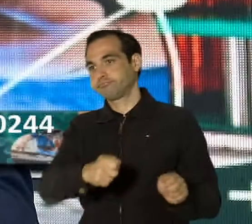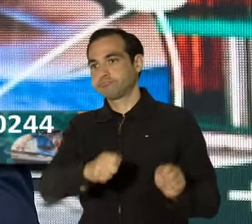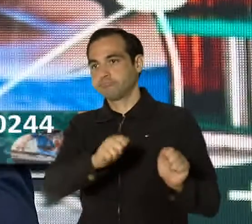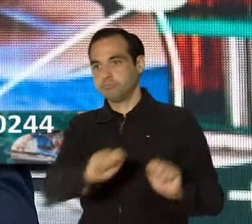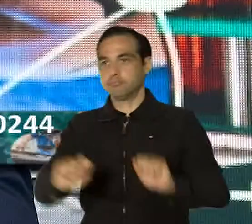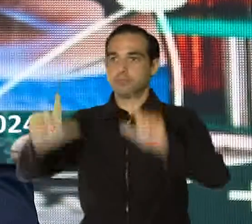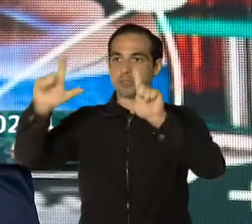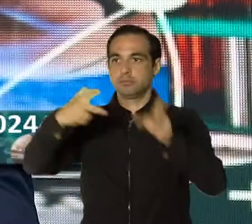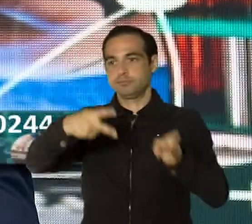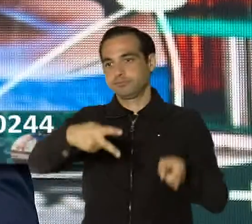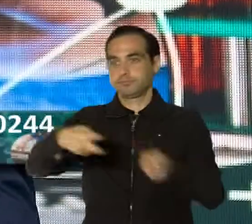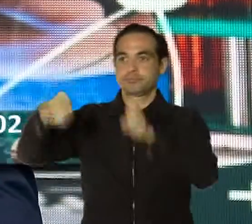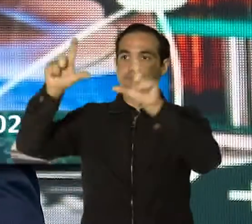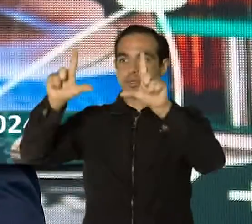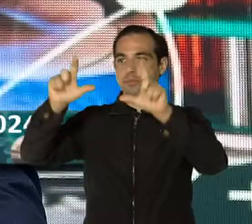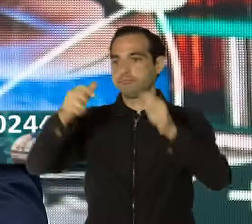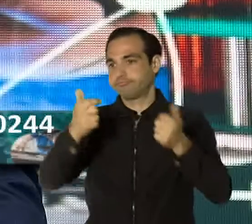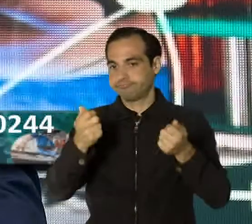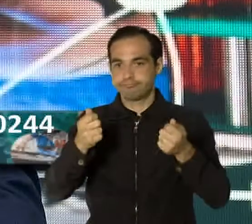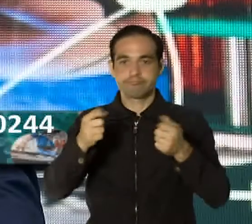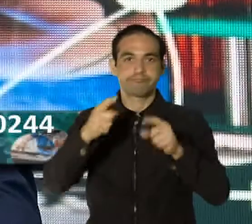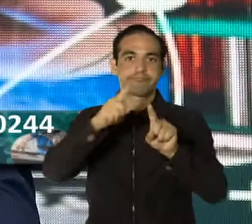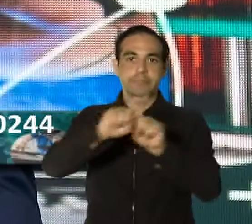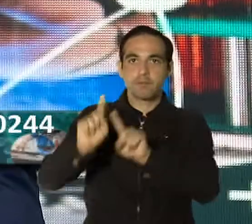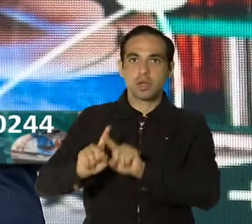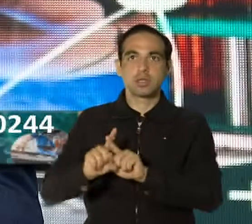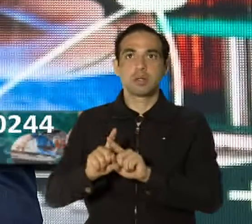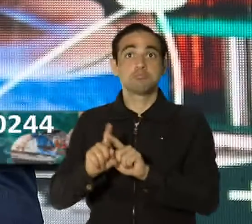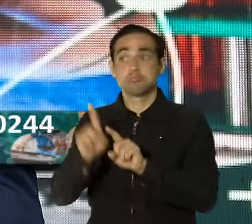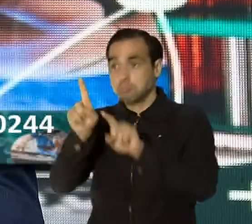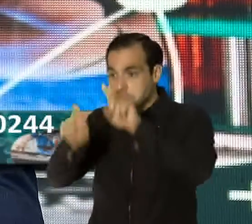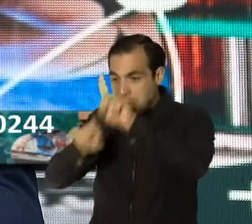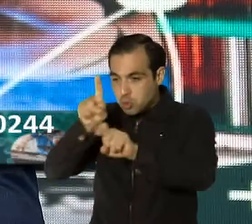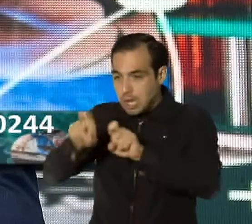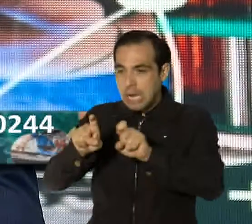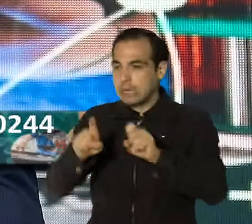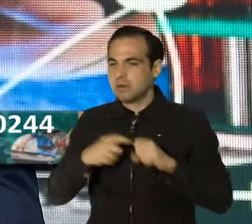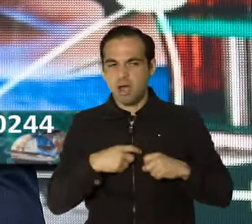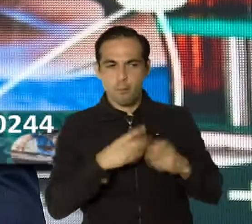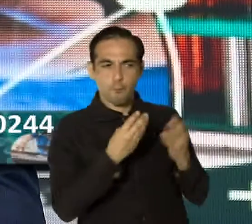puede hacer preguntas sobre propiedades que no sabes cuál es el valor, cuál es